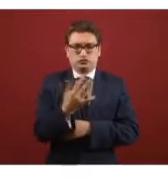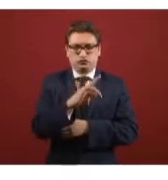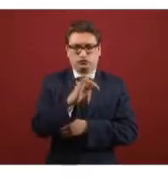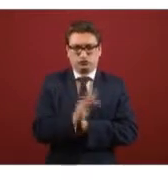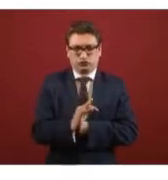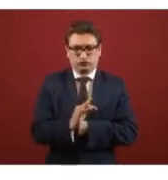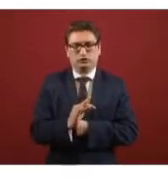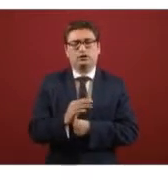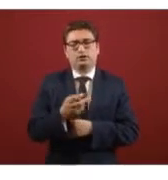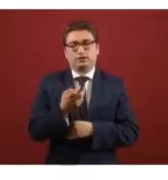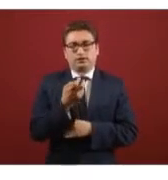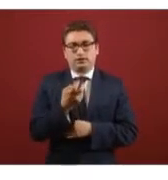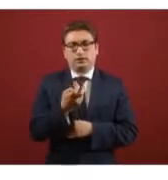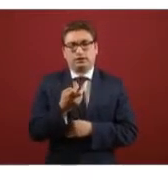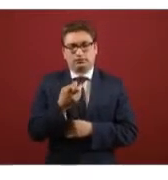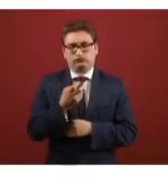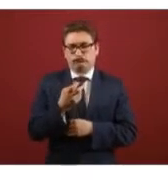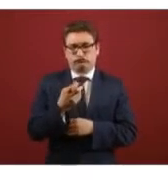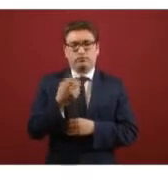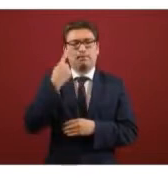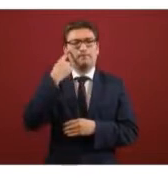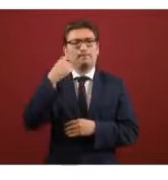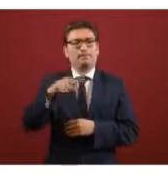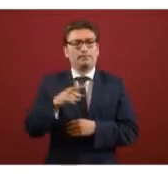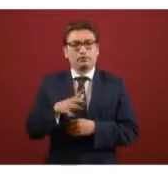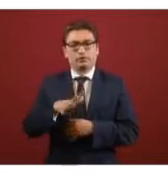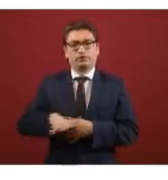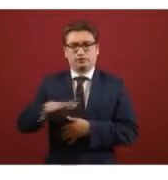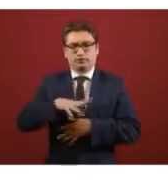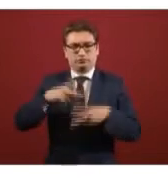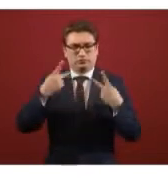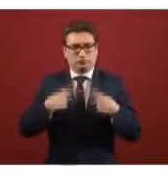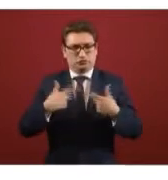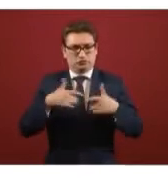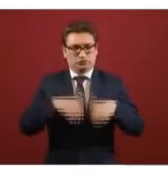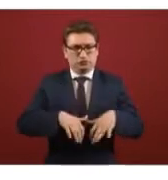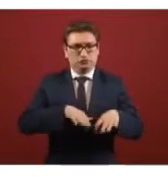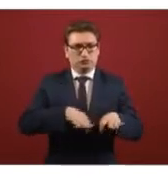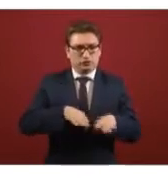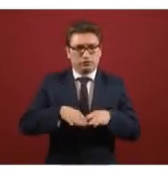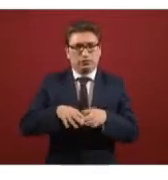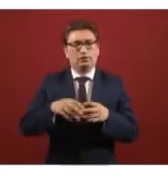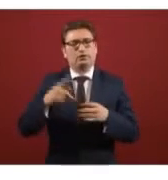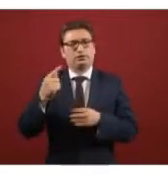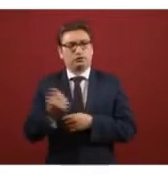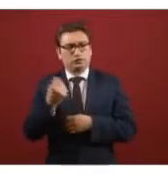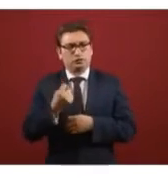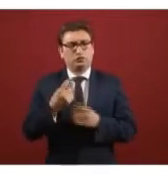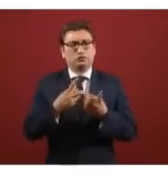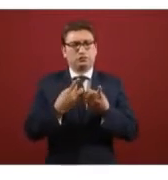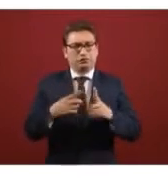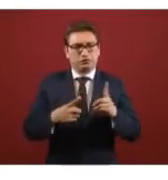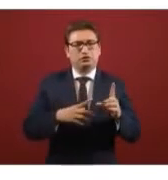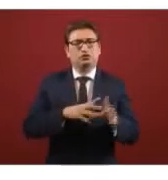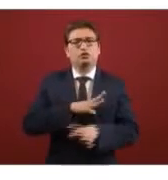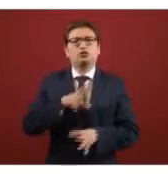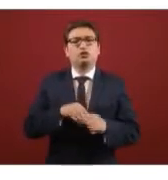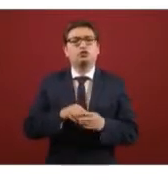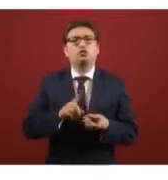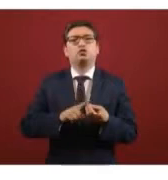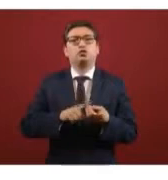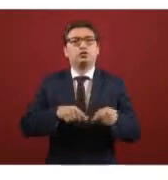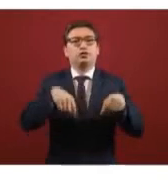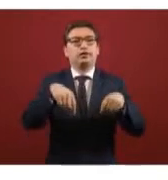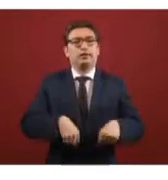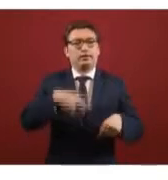cada paquete, 50% in porque each estamos packet. garantizando que la mano As you de can obra see on de the la graph, transferencia they're tecnológica talking que about, sea en México